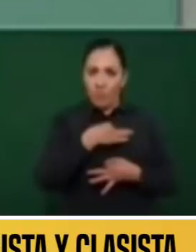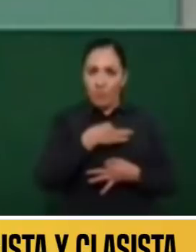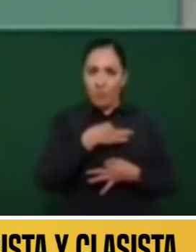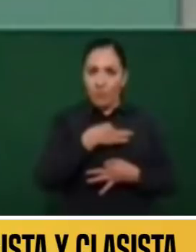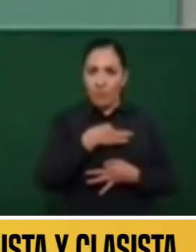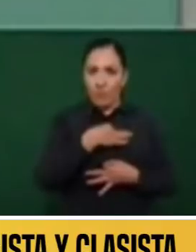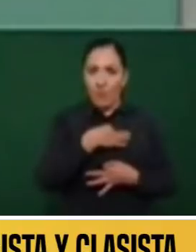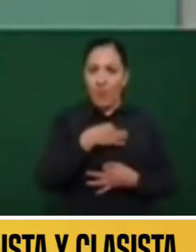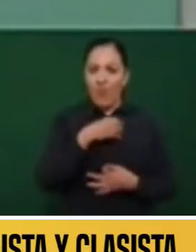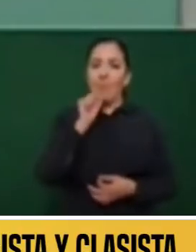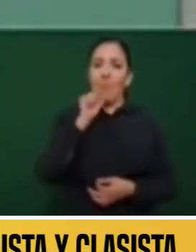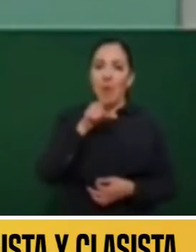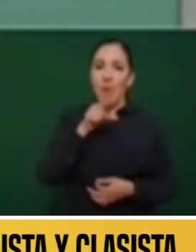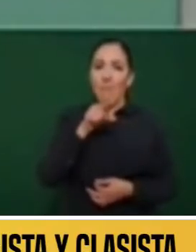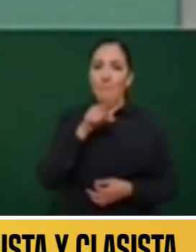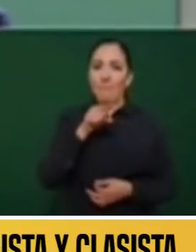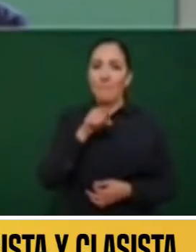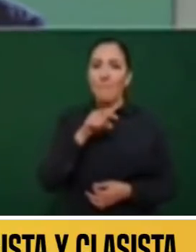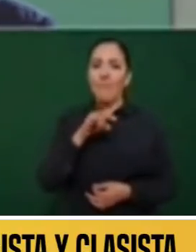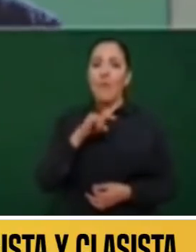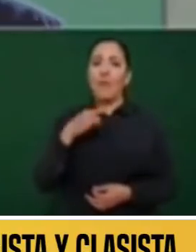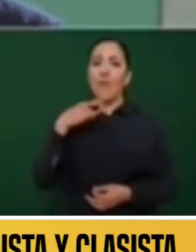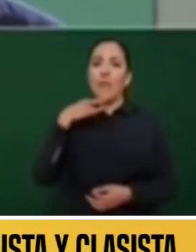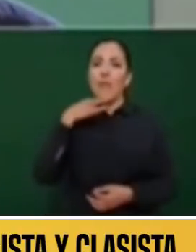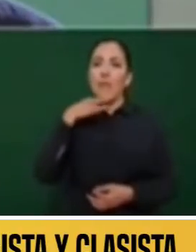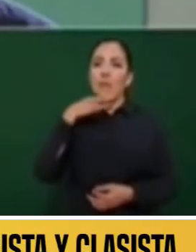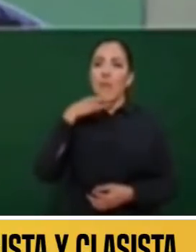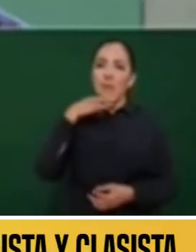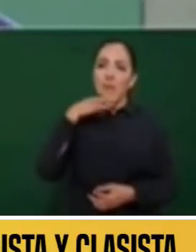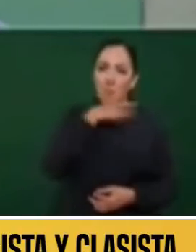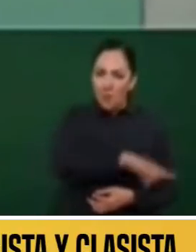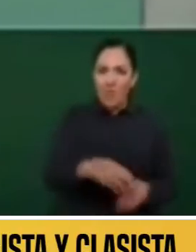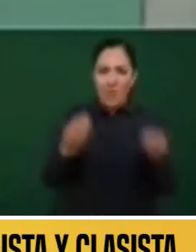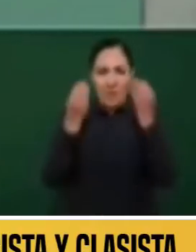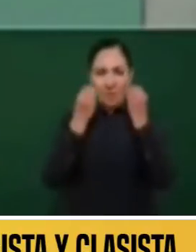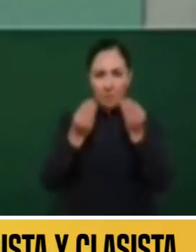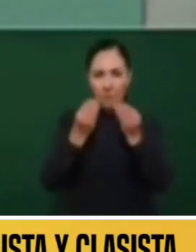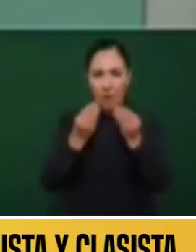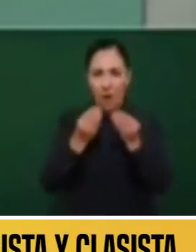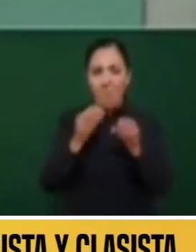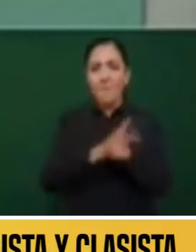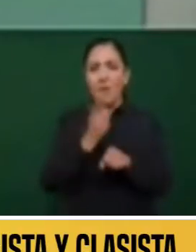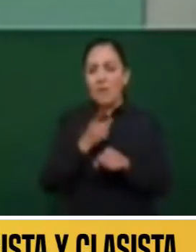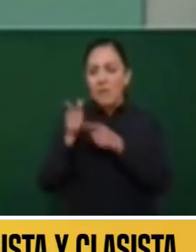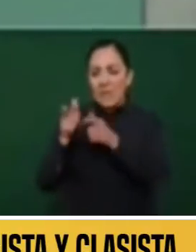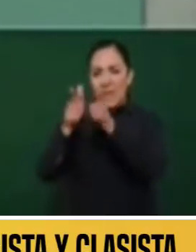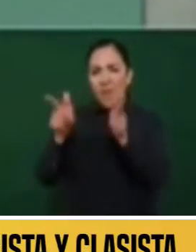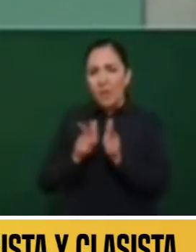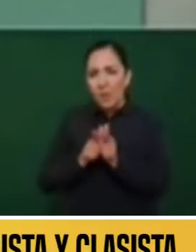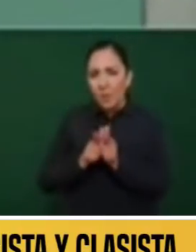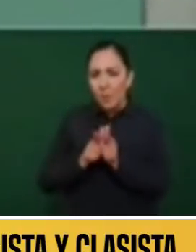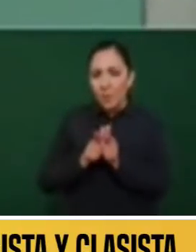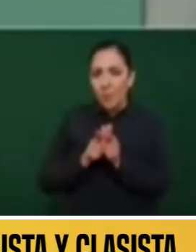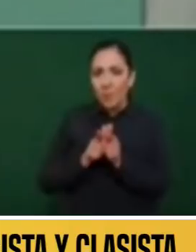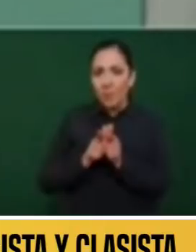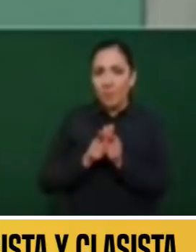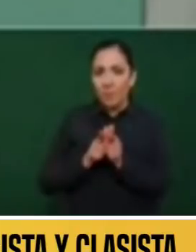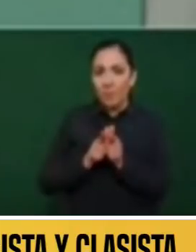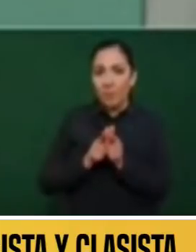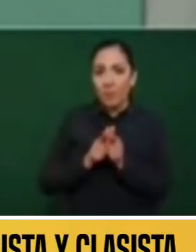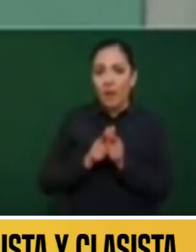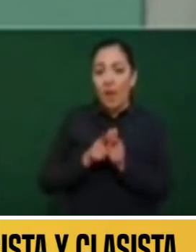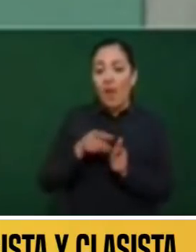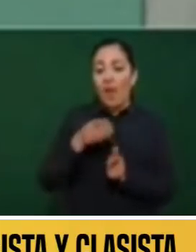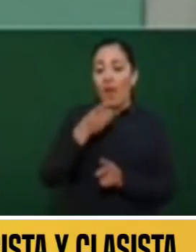es mucha la hipocresía, porque este grupo se hace